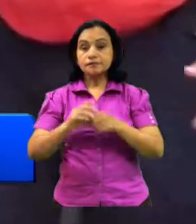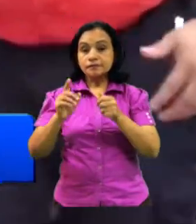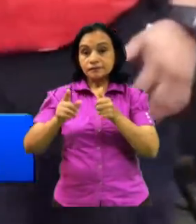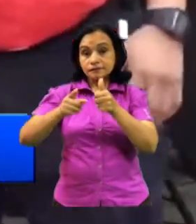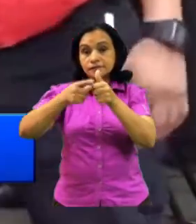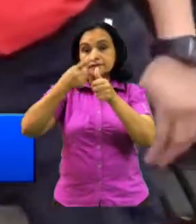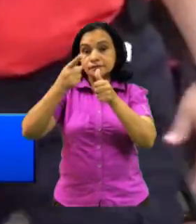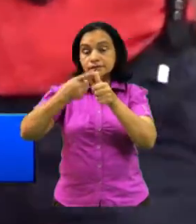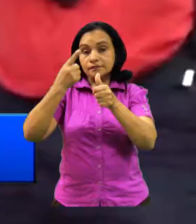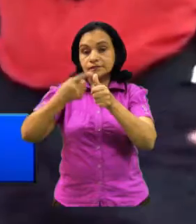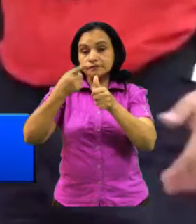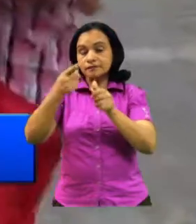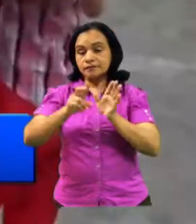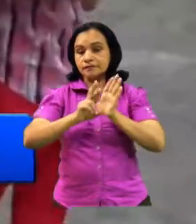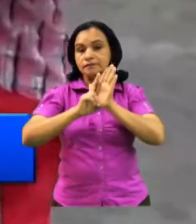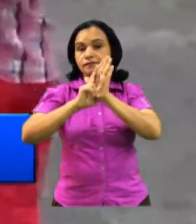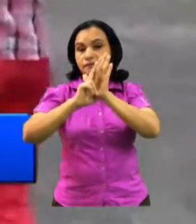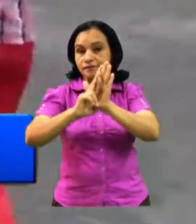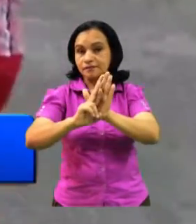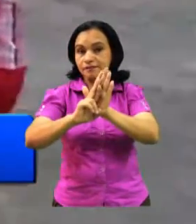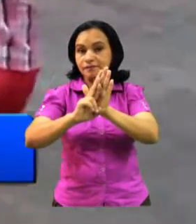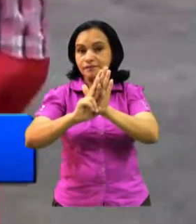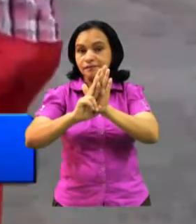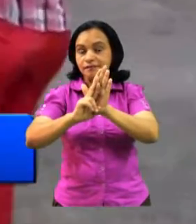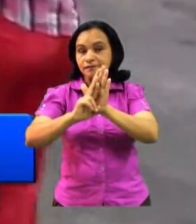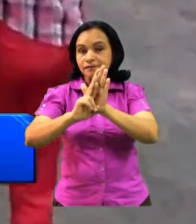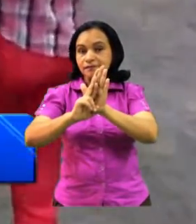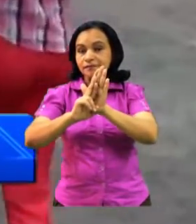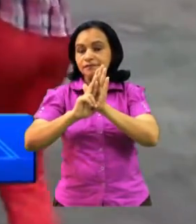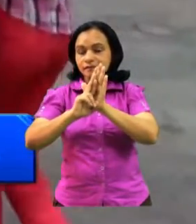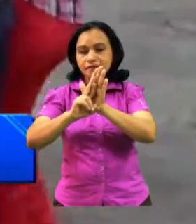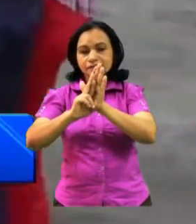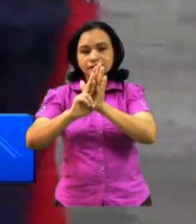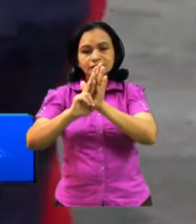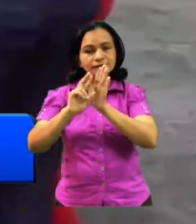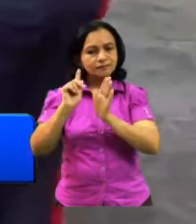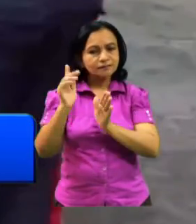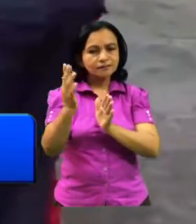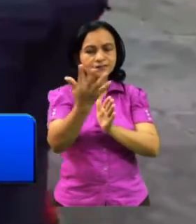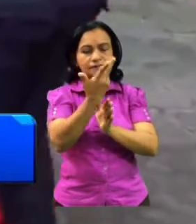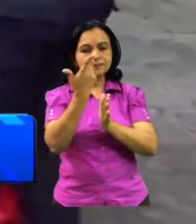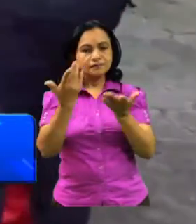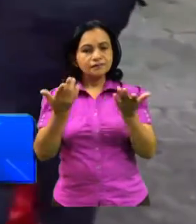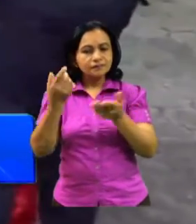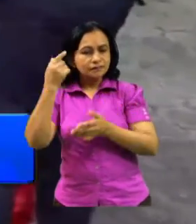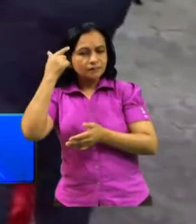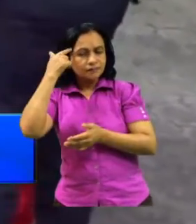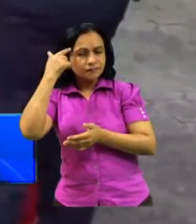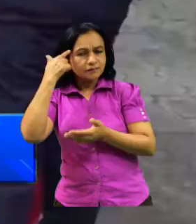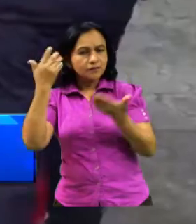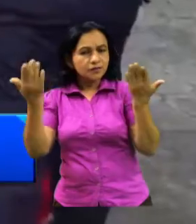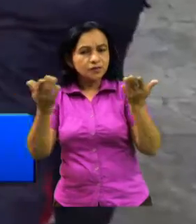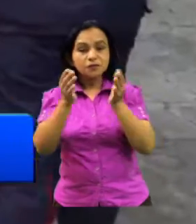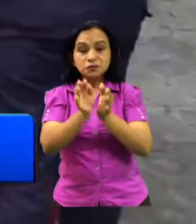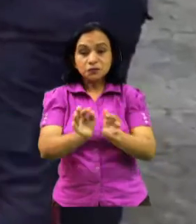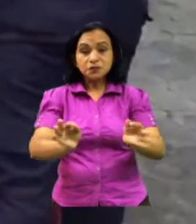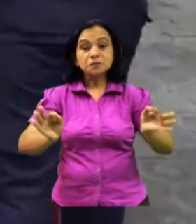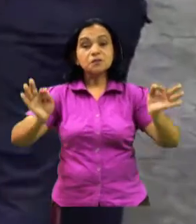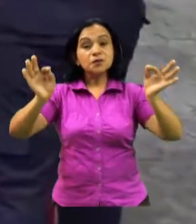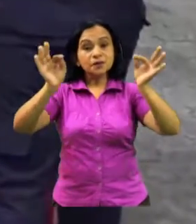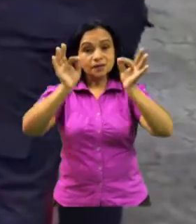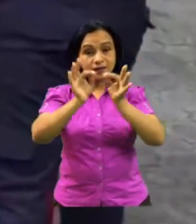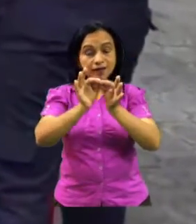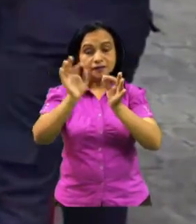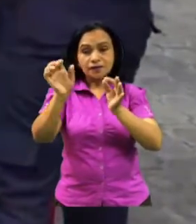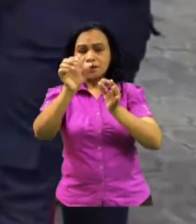dar pues una respuesta, digamos, entonces, una respuesta integral. Yo creo que eso es muy importante, ¿verdad?